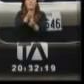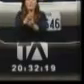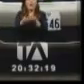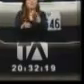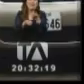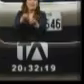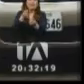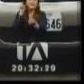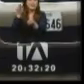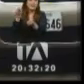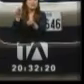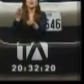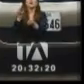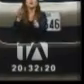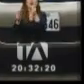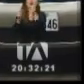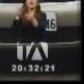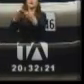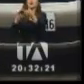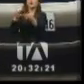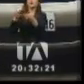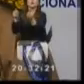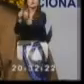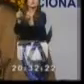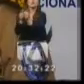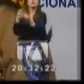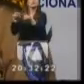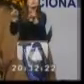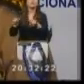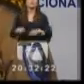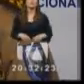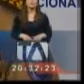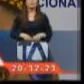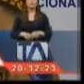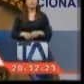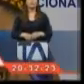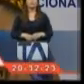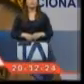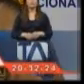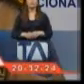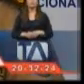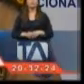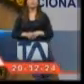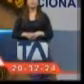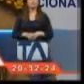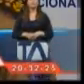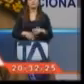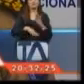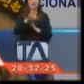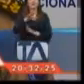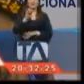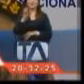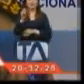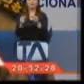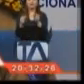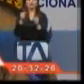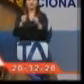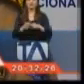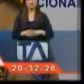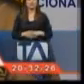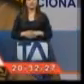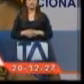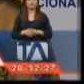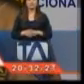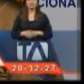de carros y en otros negocios de maquinarias. Pero básicamente es el delito de usura. Son más de 300 vehículos. Entonces,